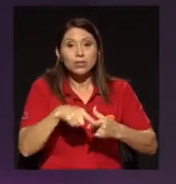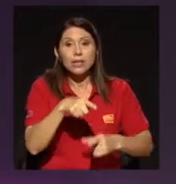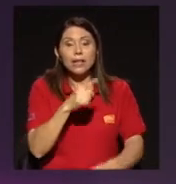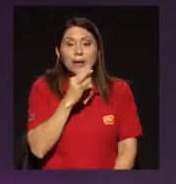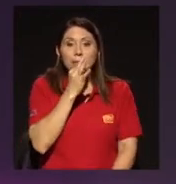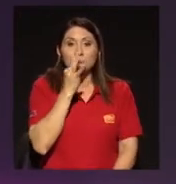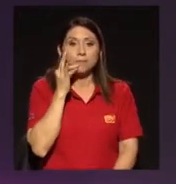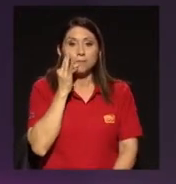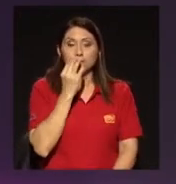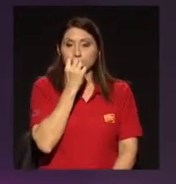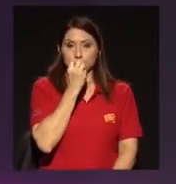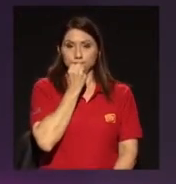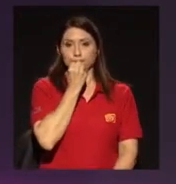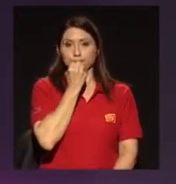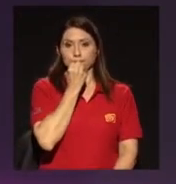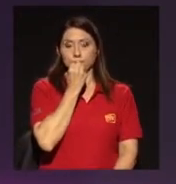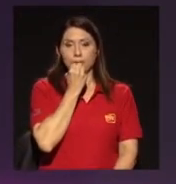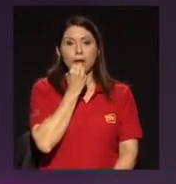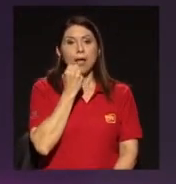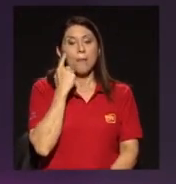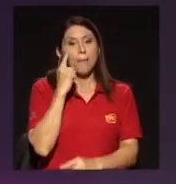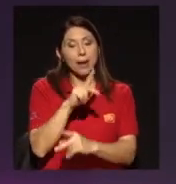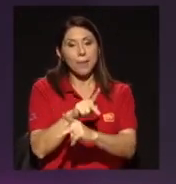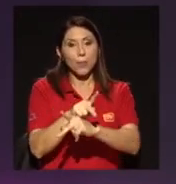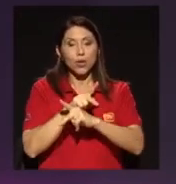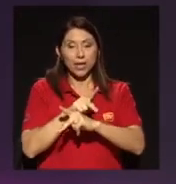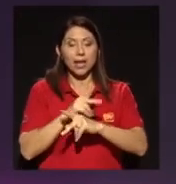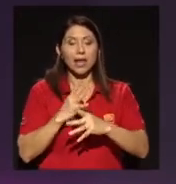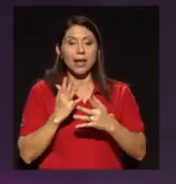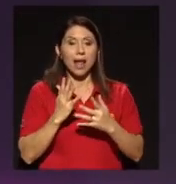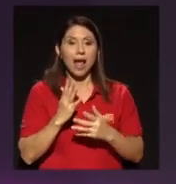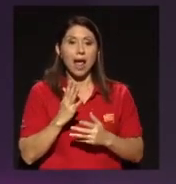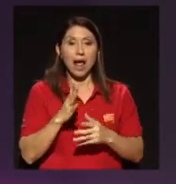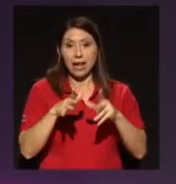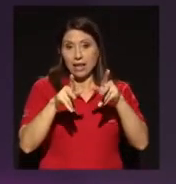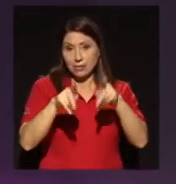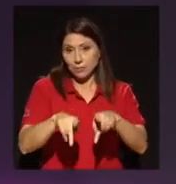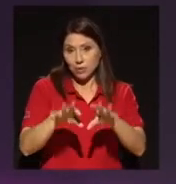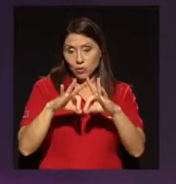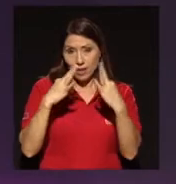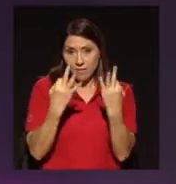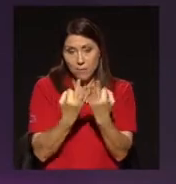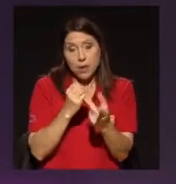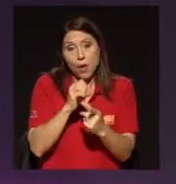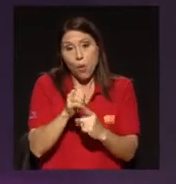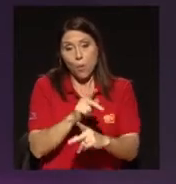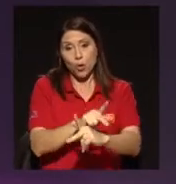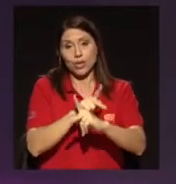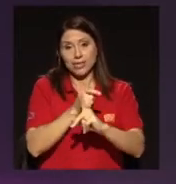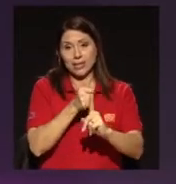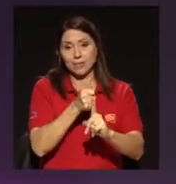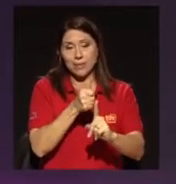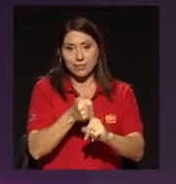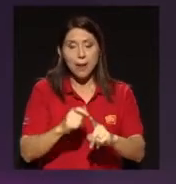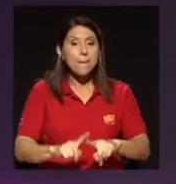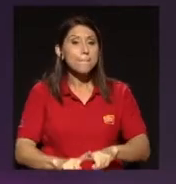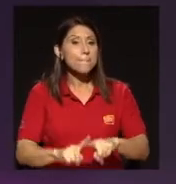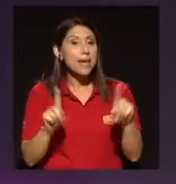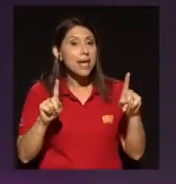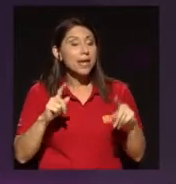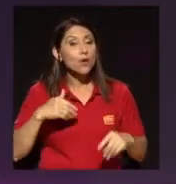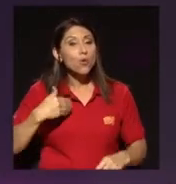guarda el silencio para proteger usualmente a los suyos o, uh-huh, a sí misma. Pero